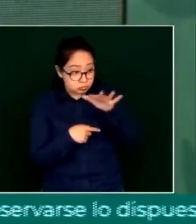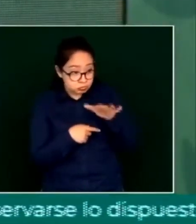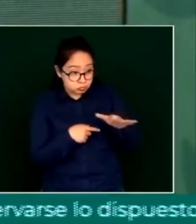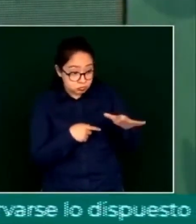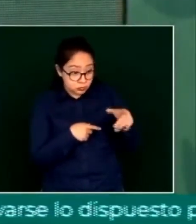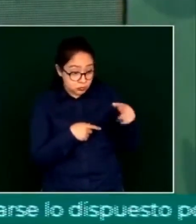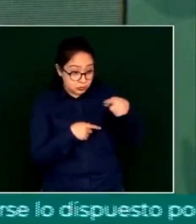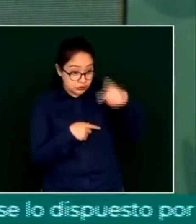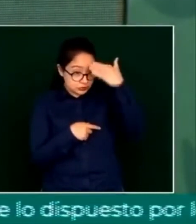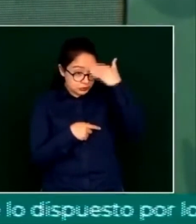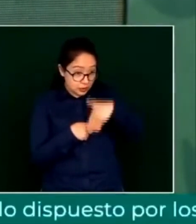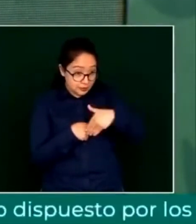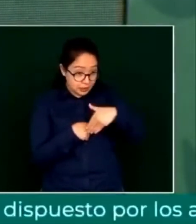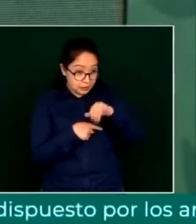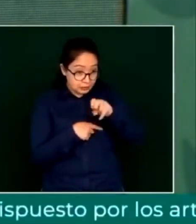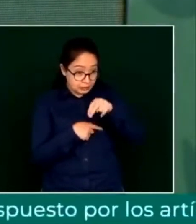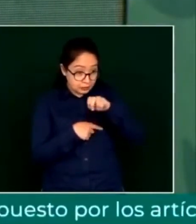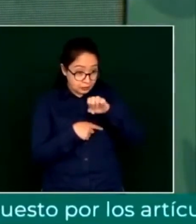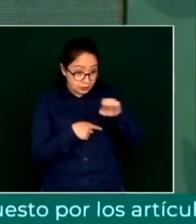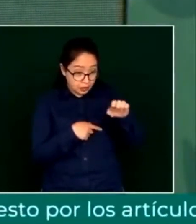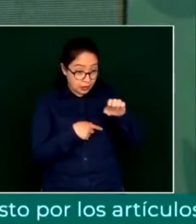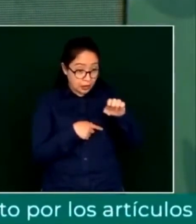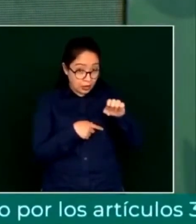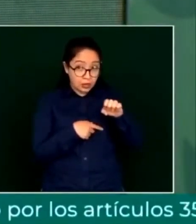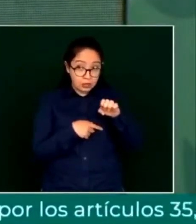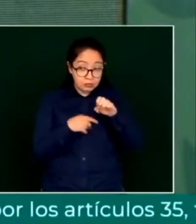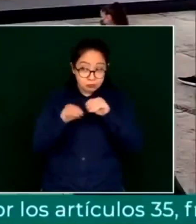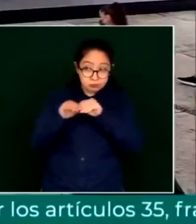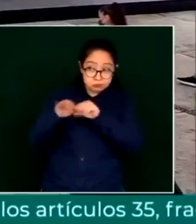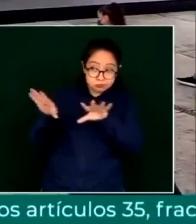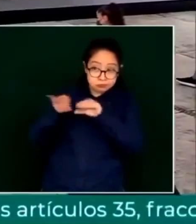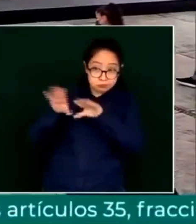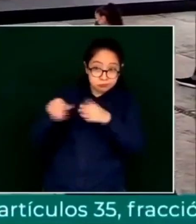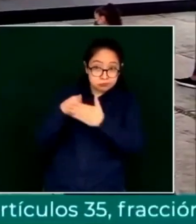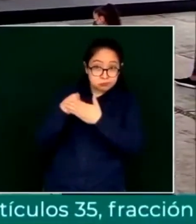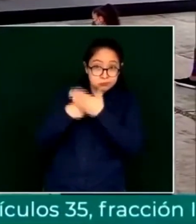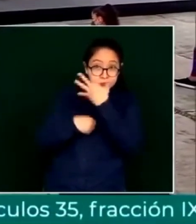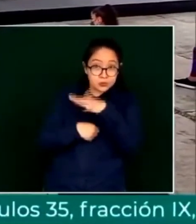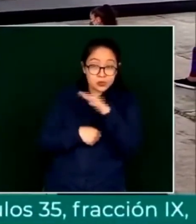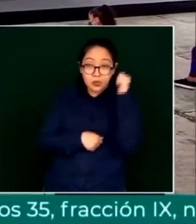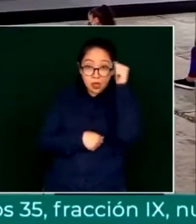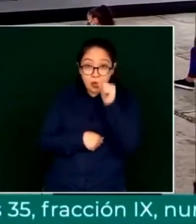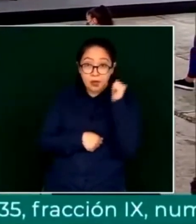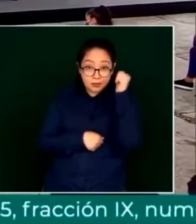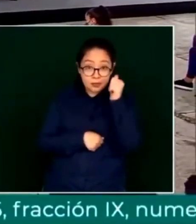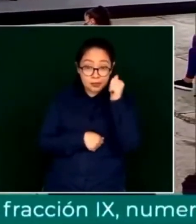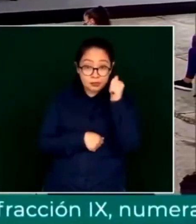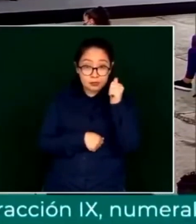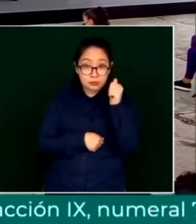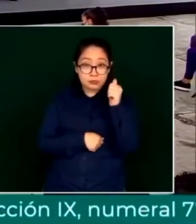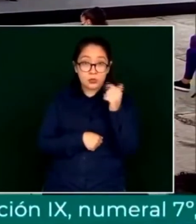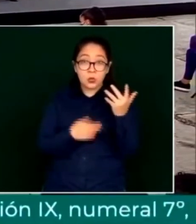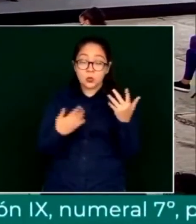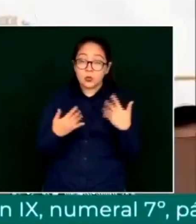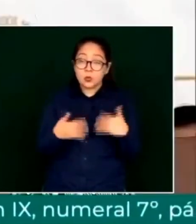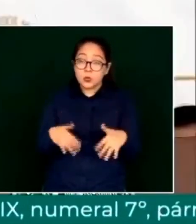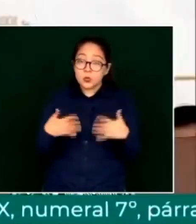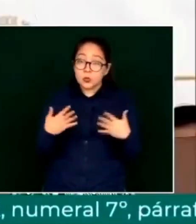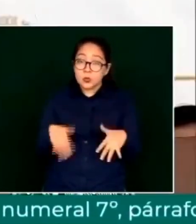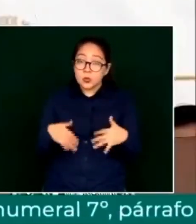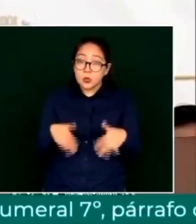la consulta del día 10 de abril. ¿Van a ver el resultado? La mayoría de la